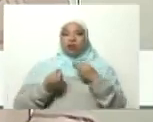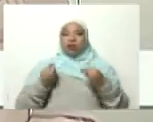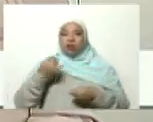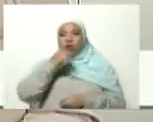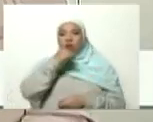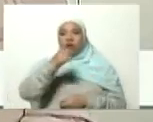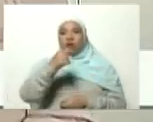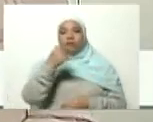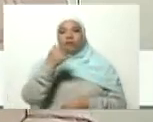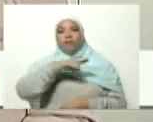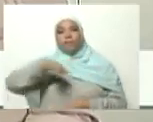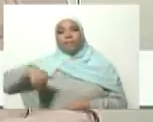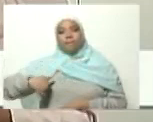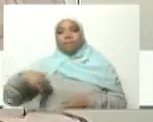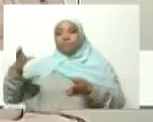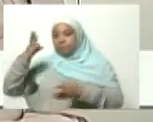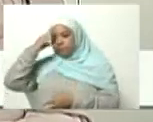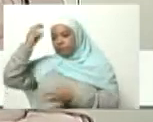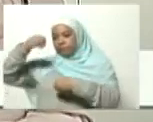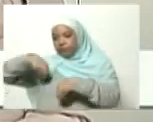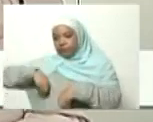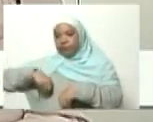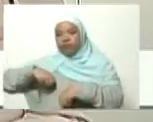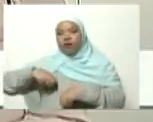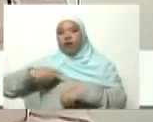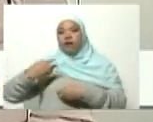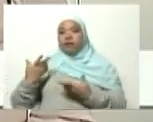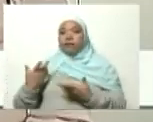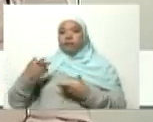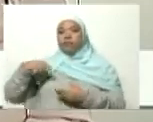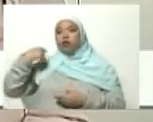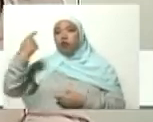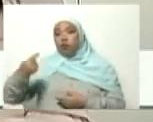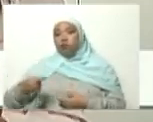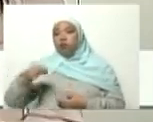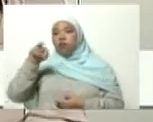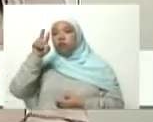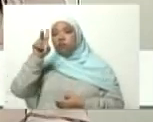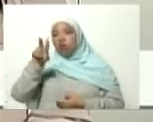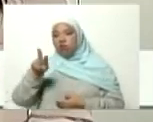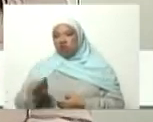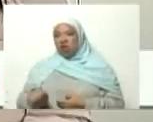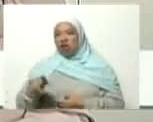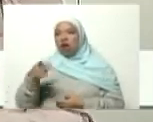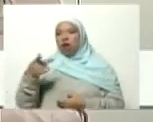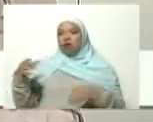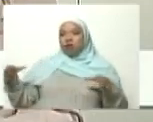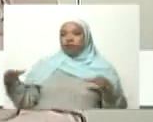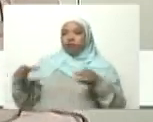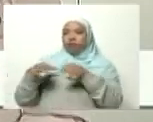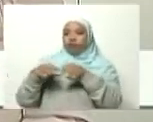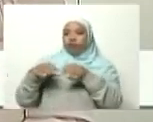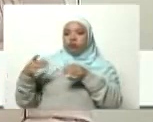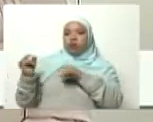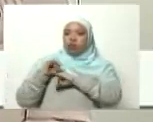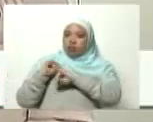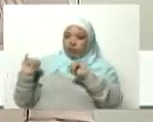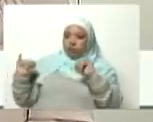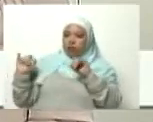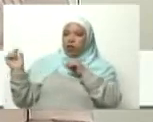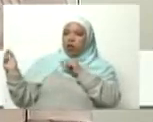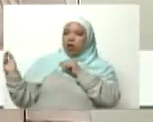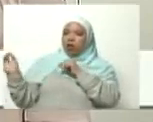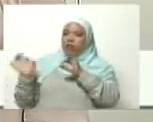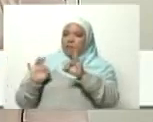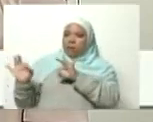que efectivamente hubo acuerdos. En los próximos días es posible que exista una nueva reunión con sede internacional que termine de preparar el